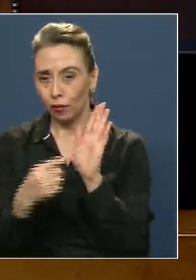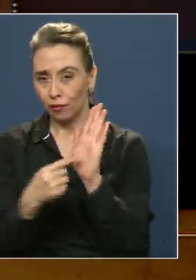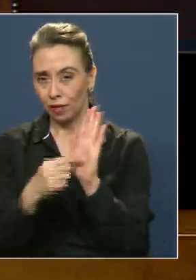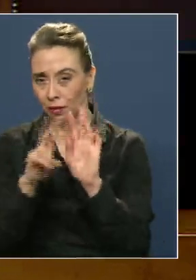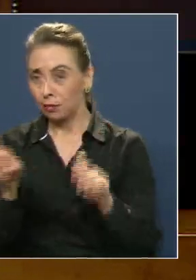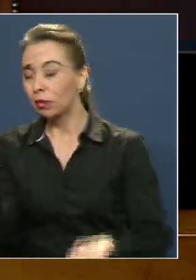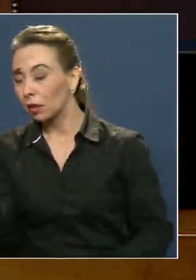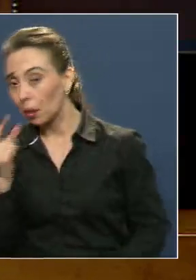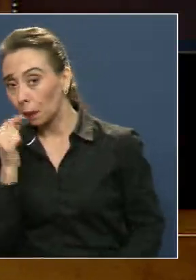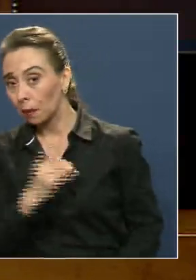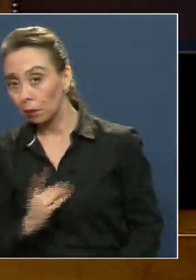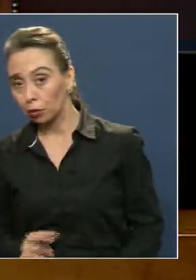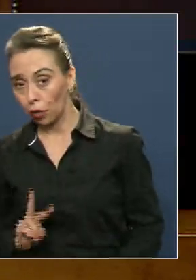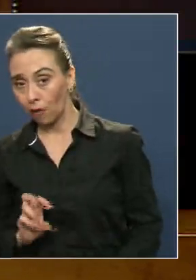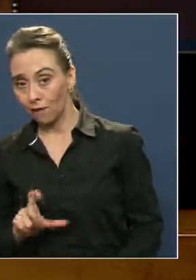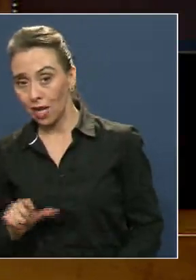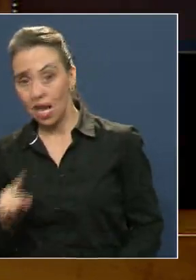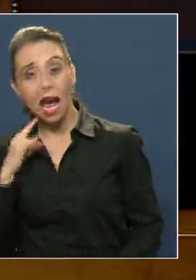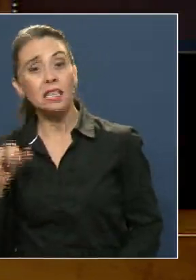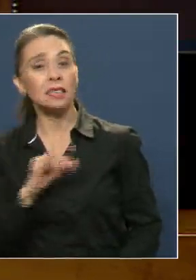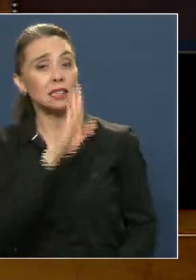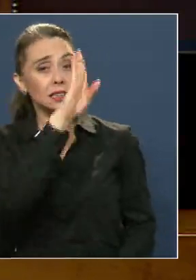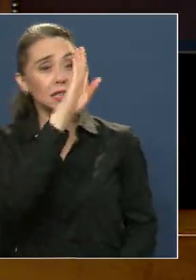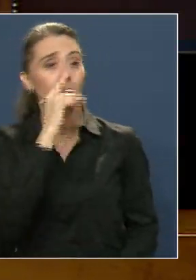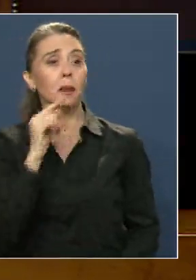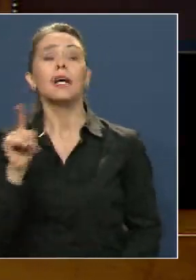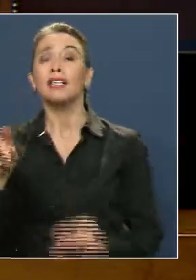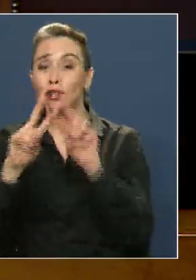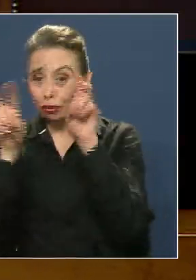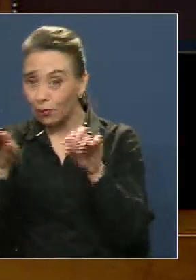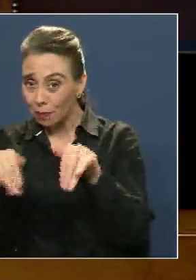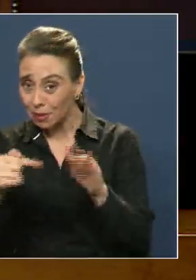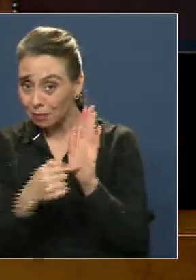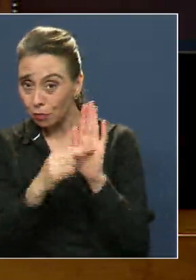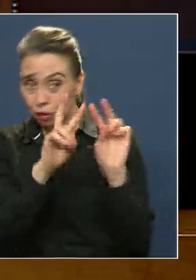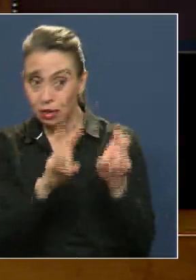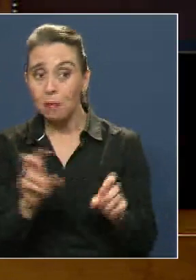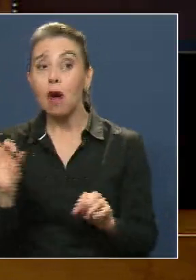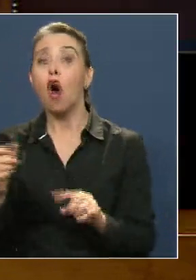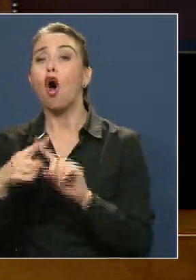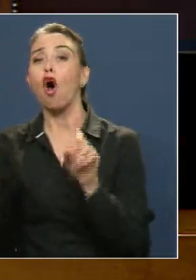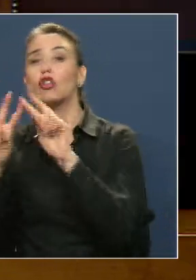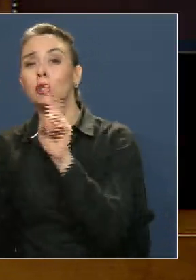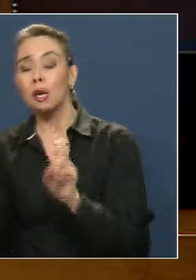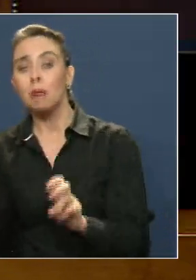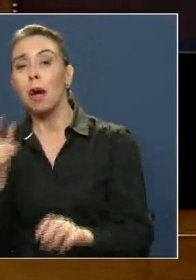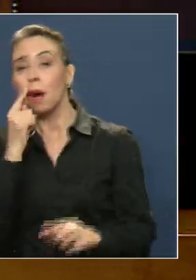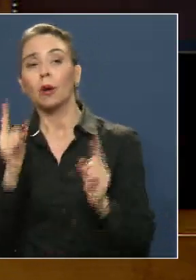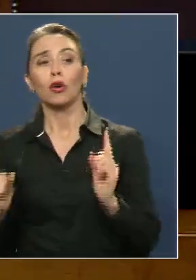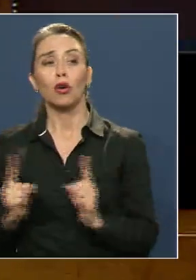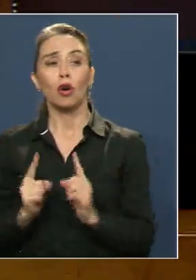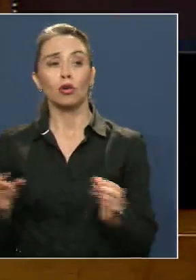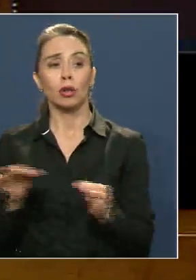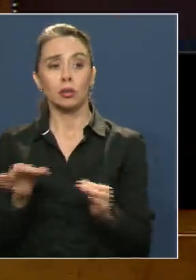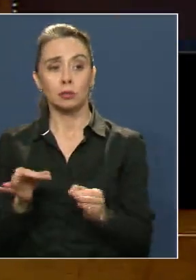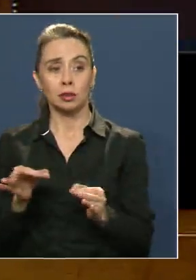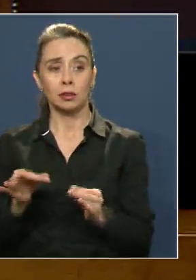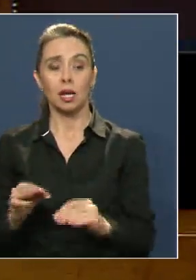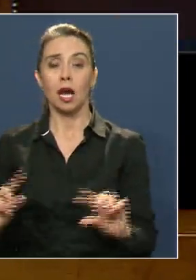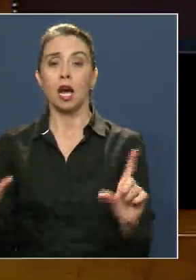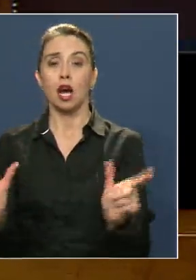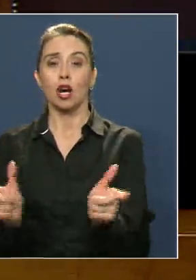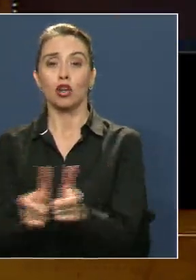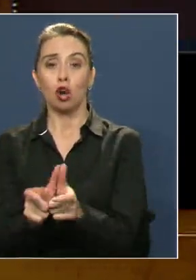Presidente, Velázquez, sobre el punto. Sí, no, bien breve, presidente. Sobre el punto, diputado. Presidente, bien breve. Es por lo siguiente, la